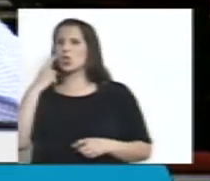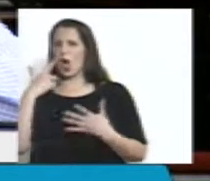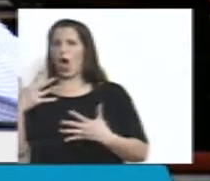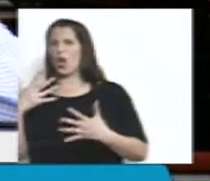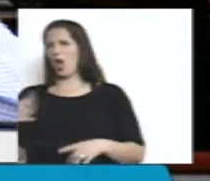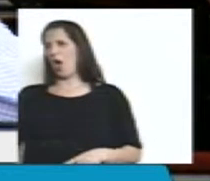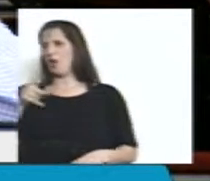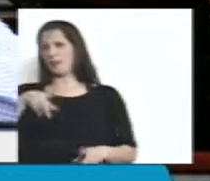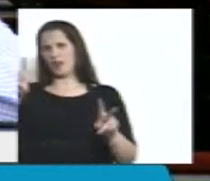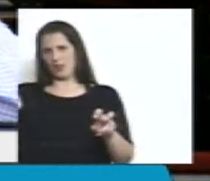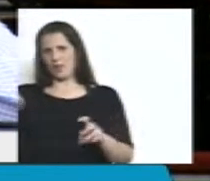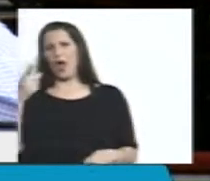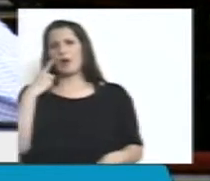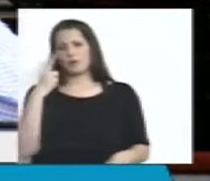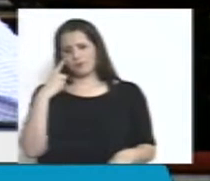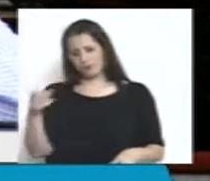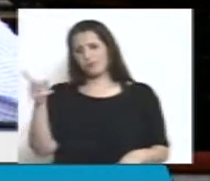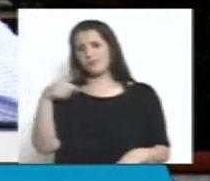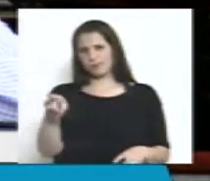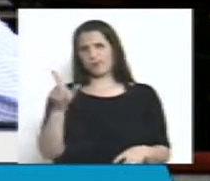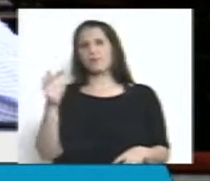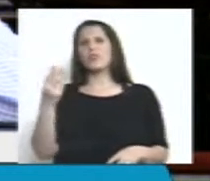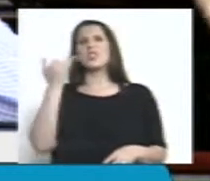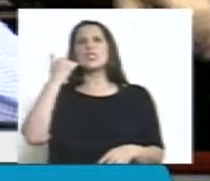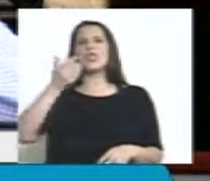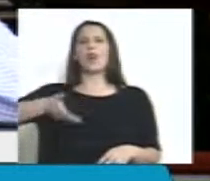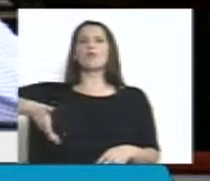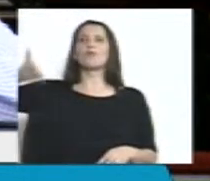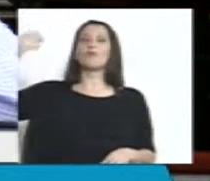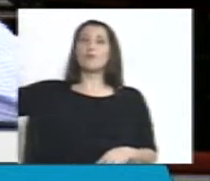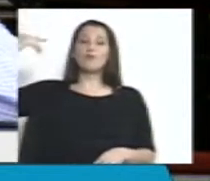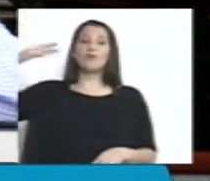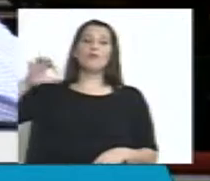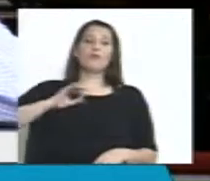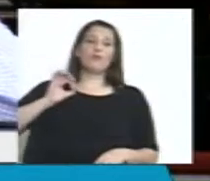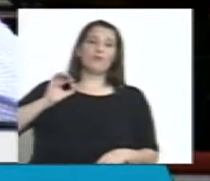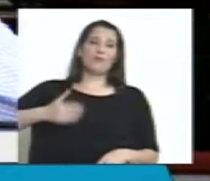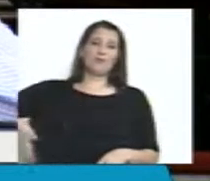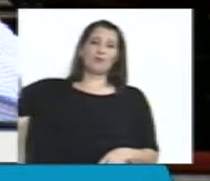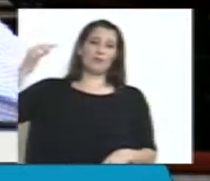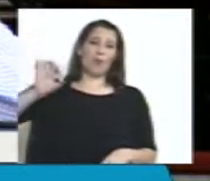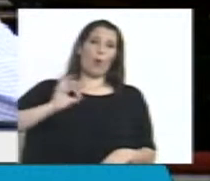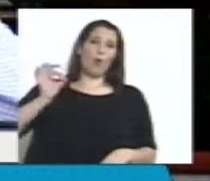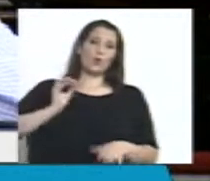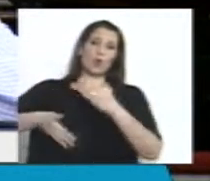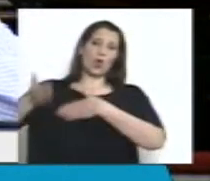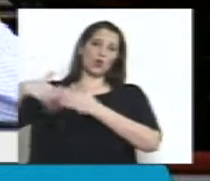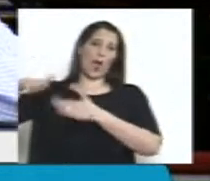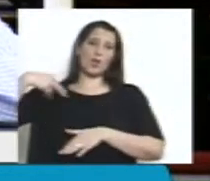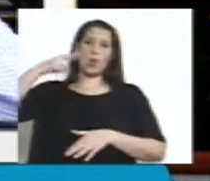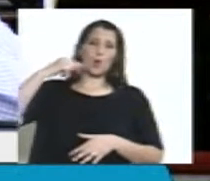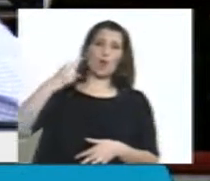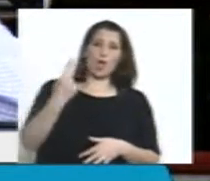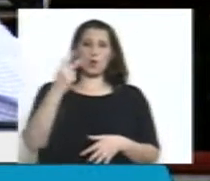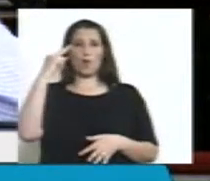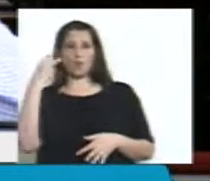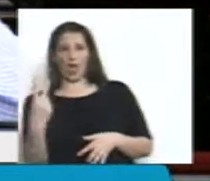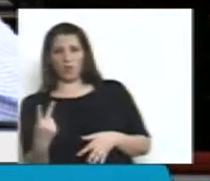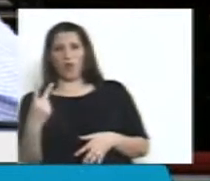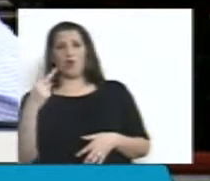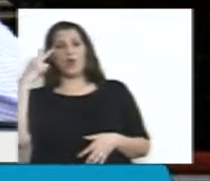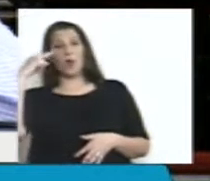todos. Fueron estructurados allá hace muchos años, en el 91, 92